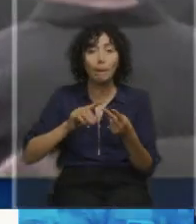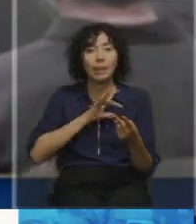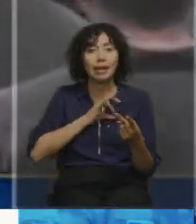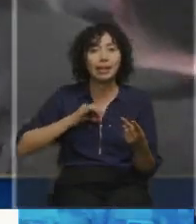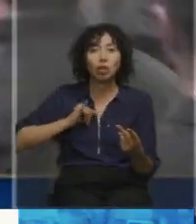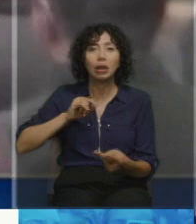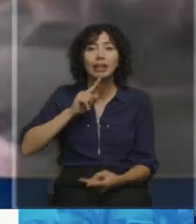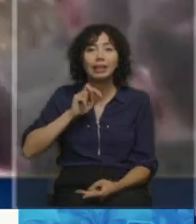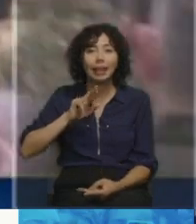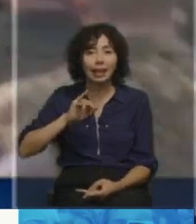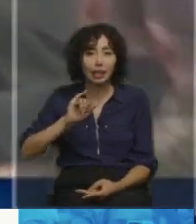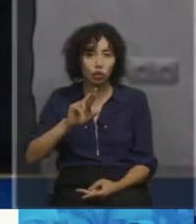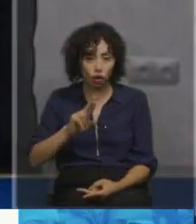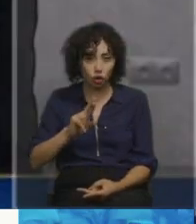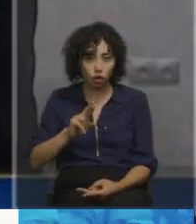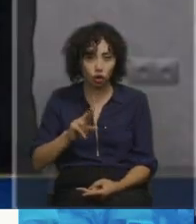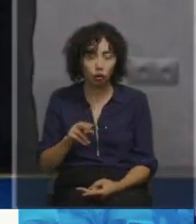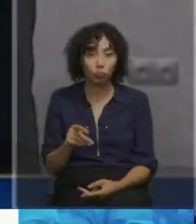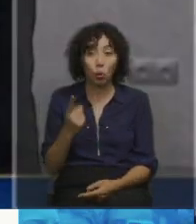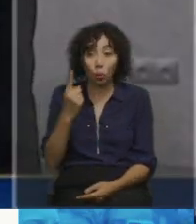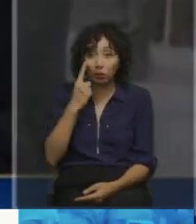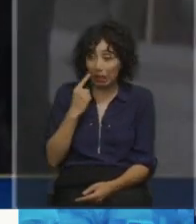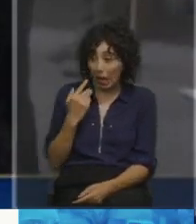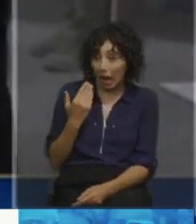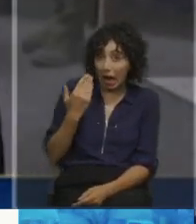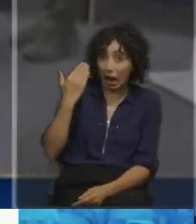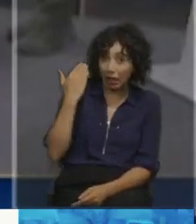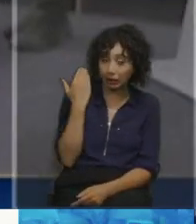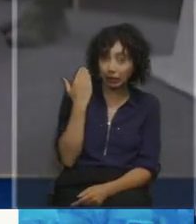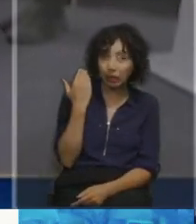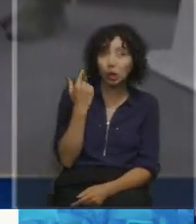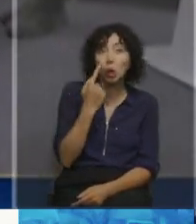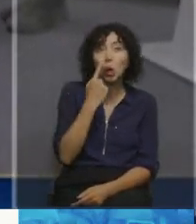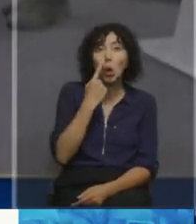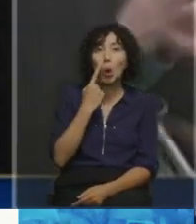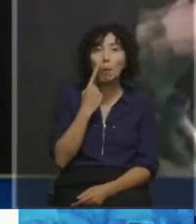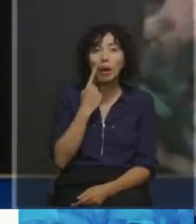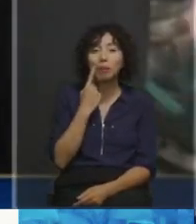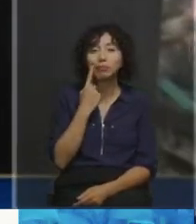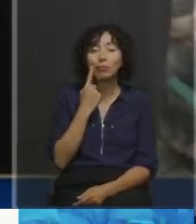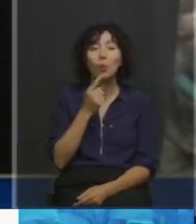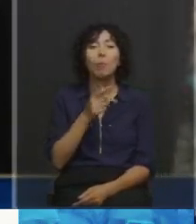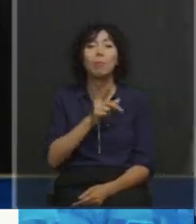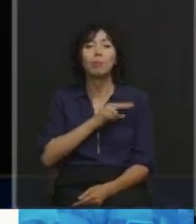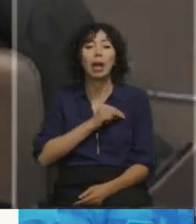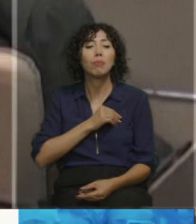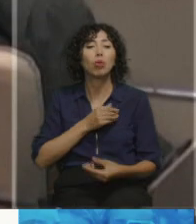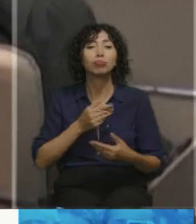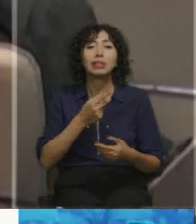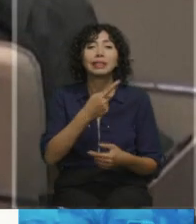Denis Monastirsky, quien solo un día antes había condecorado a 130 soldados.